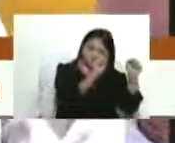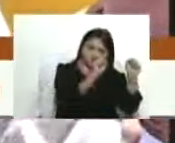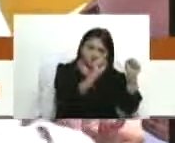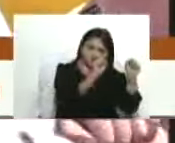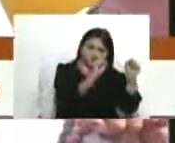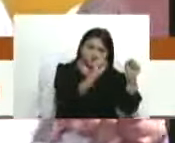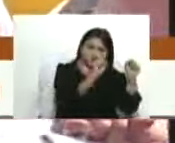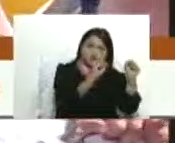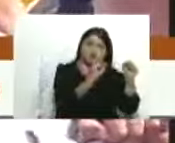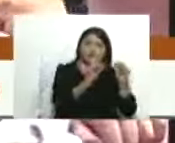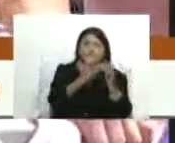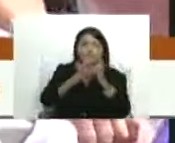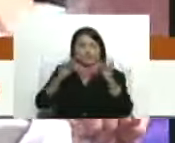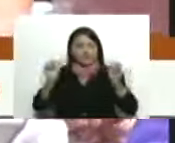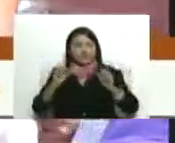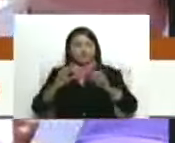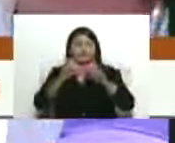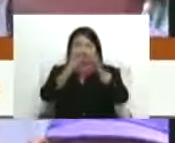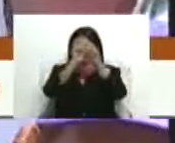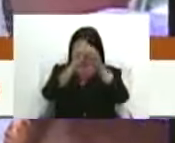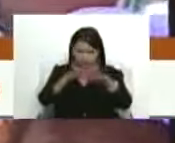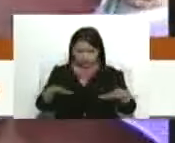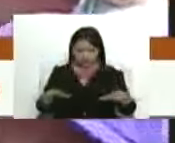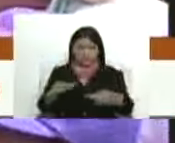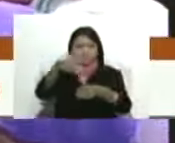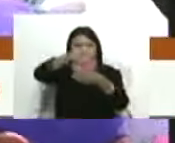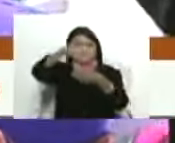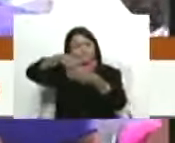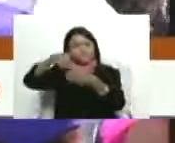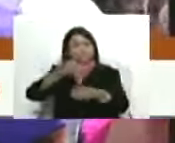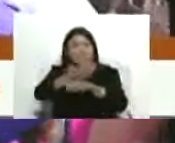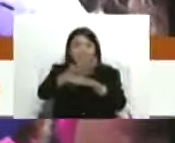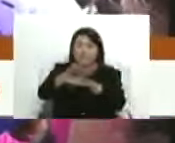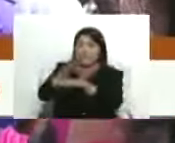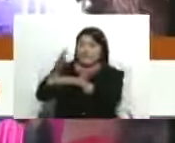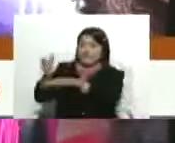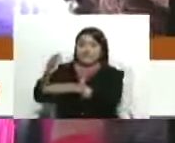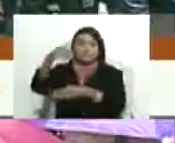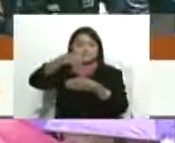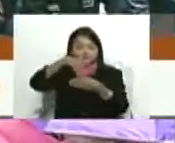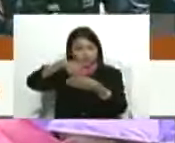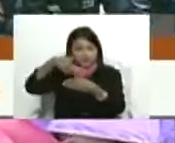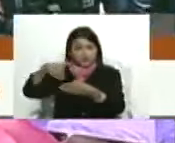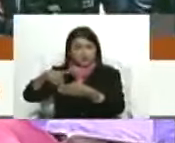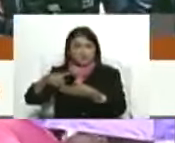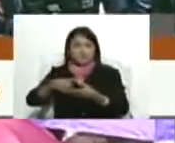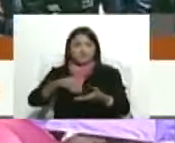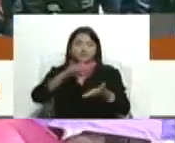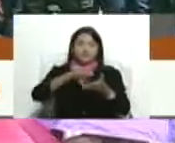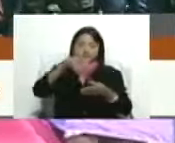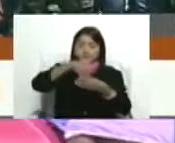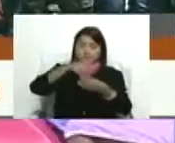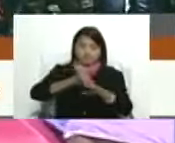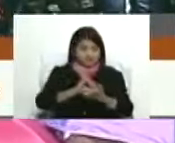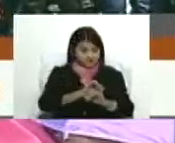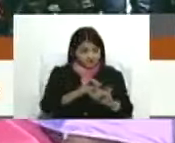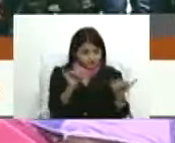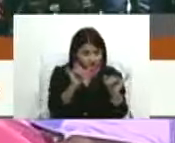cuando todas y todos nos despleguemos hacia los centros de votación y culminamos